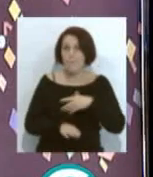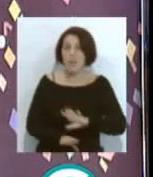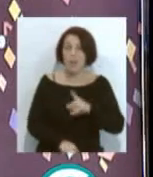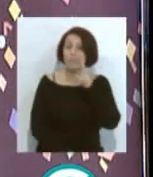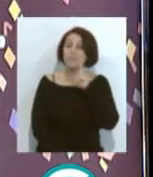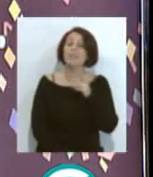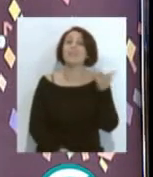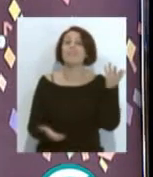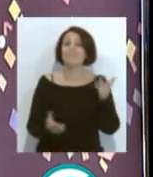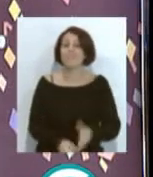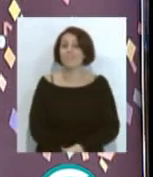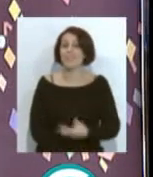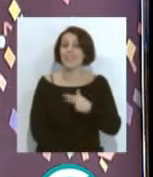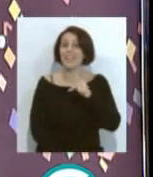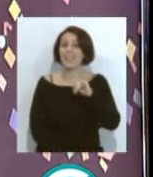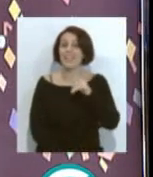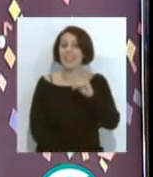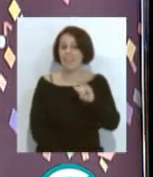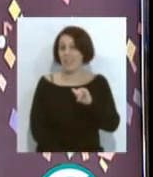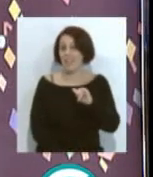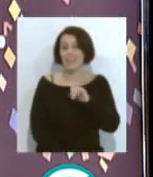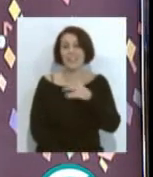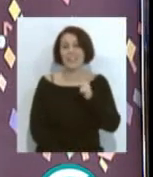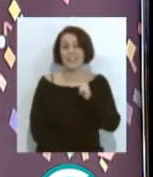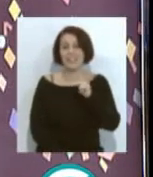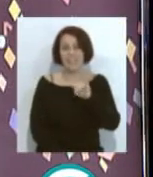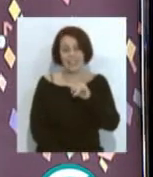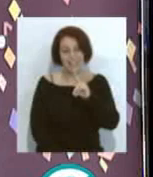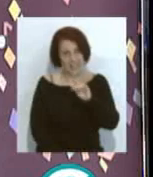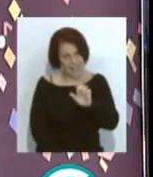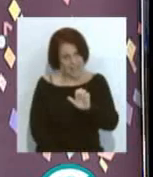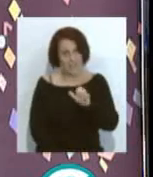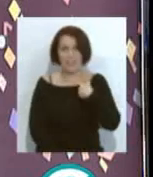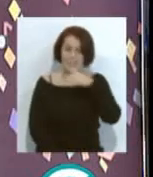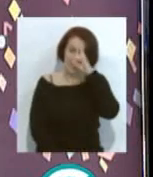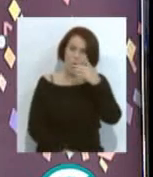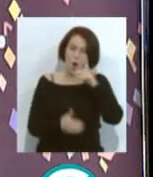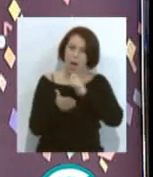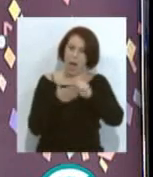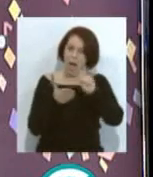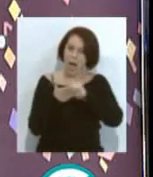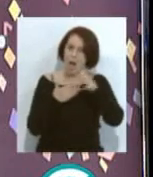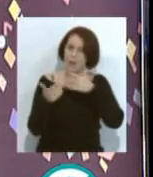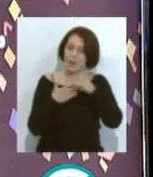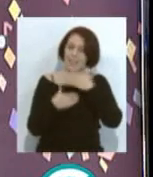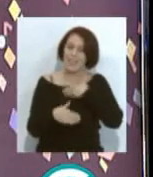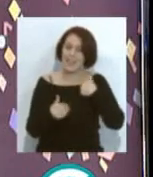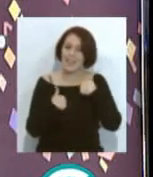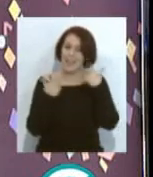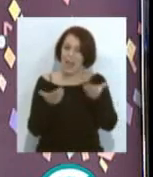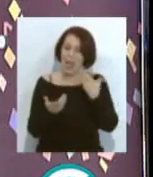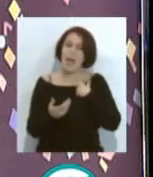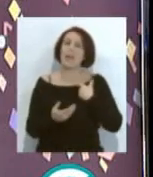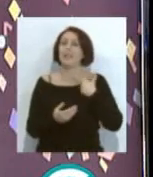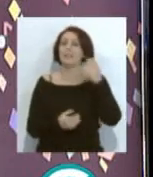mira por dónde, que Quique Remolino, polifacético como pocos, creativo, autor, pues ha querido regalarnos un